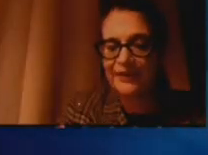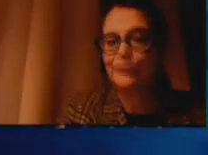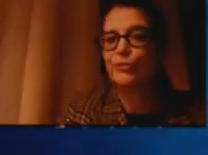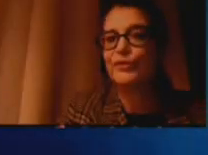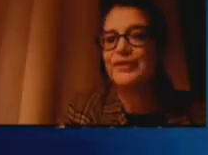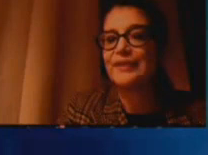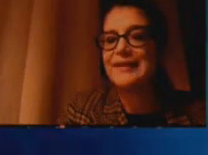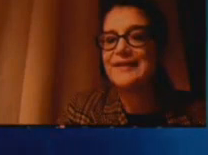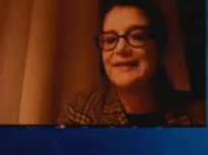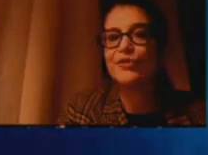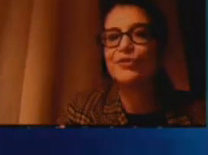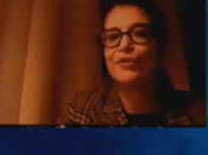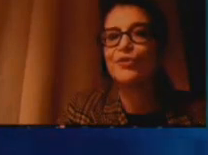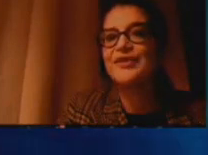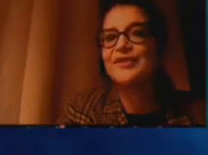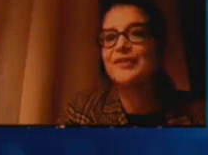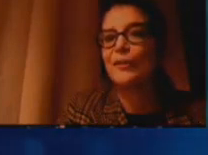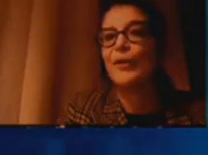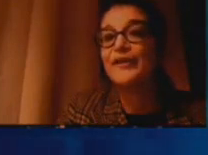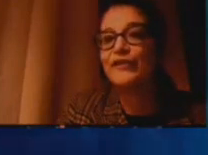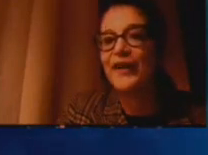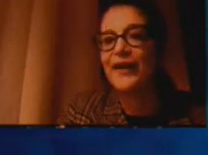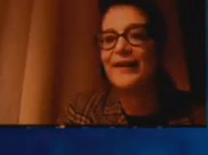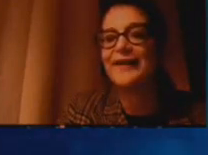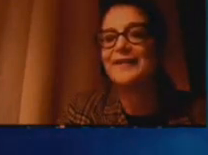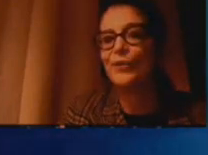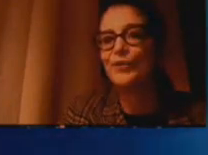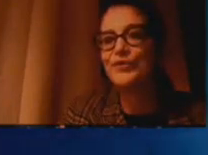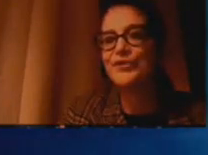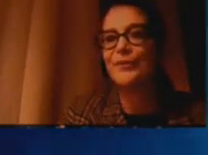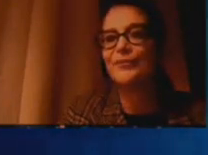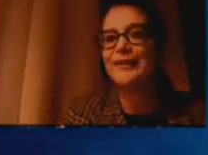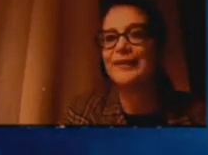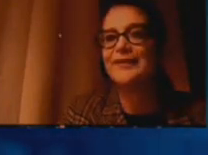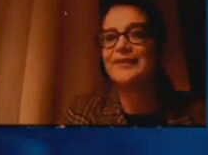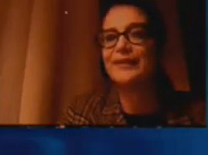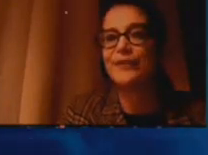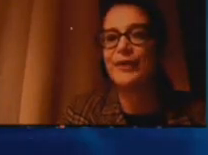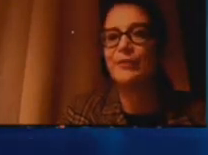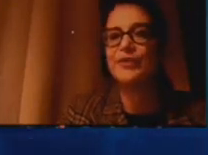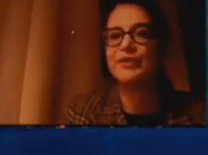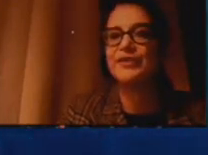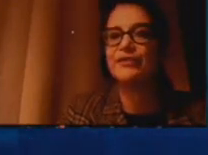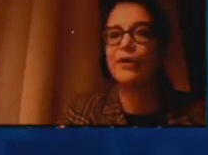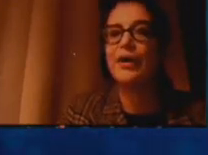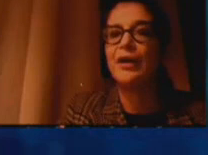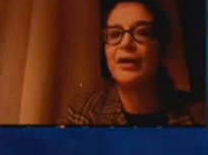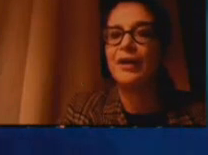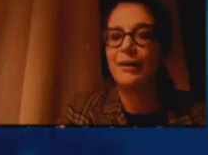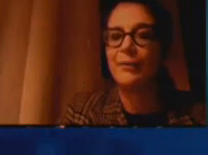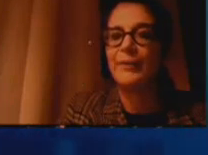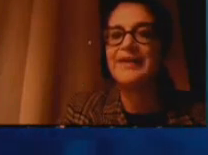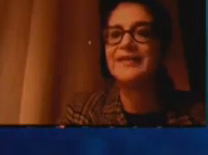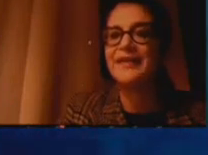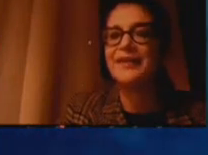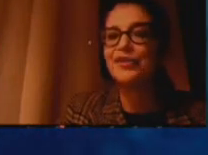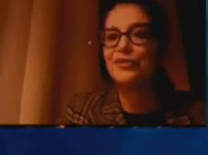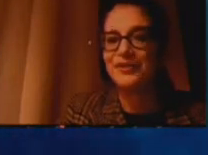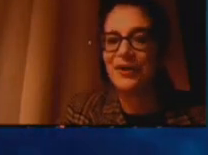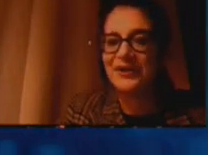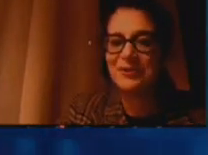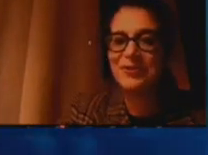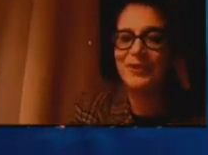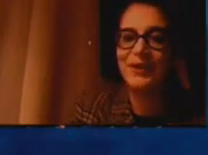los interferidores. Me decía, mi vecino utiliza Wi-Fi y estaba interfiriendo con